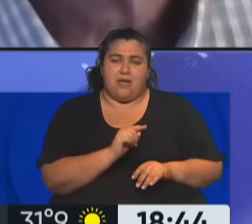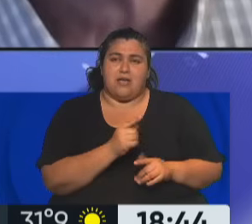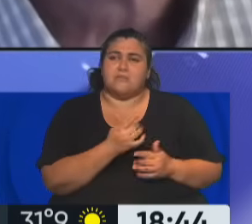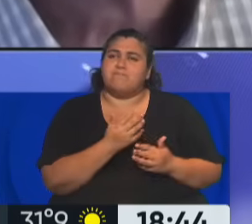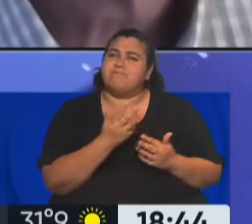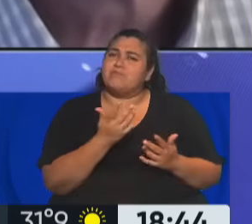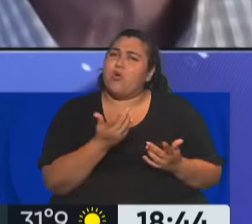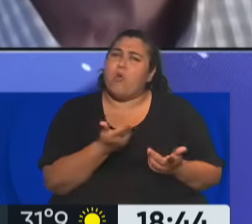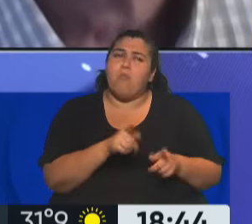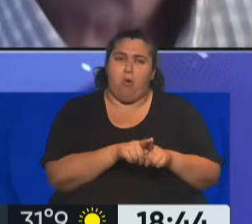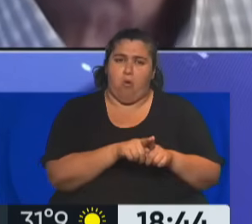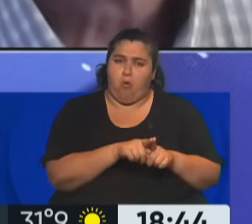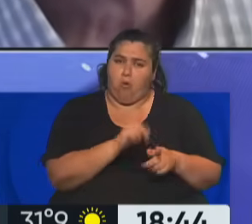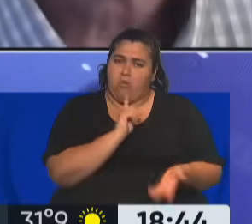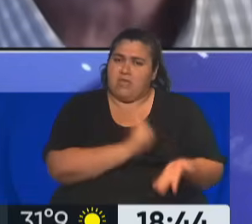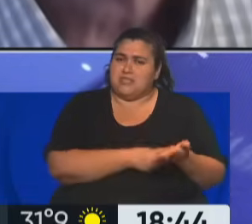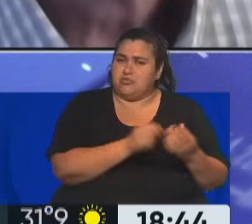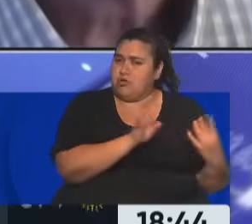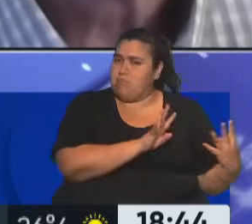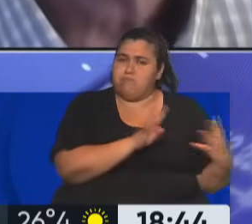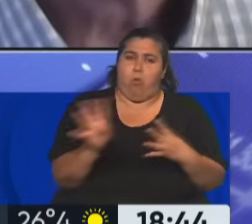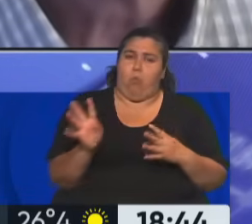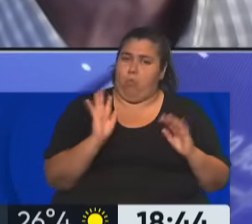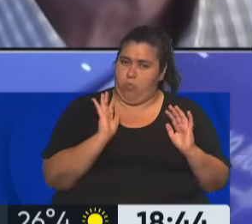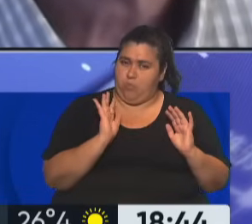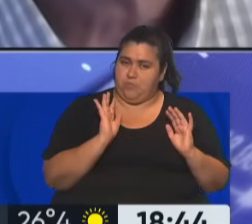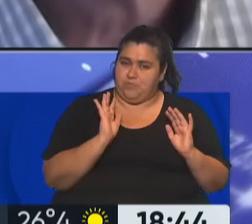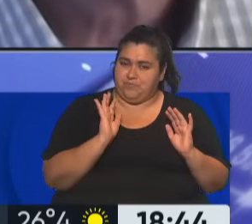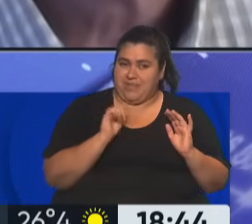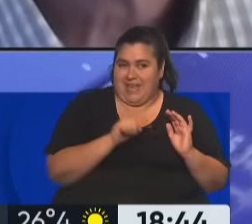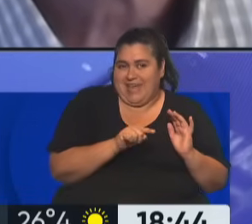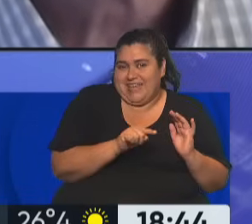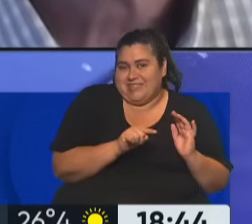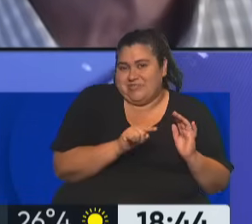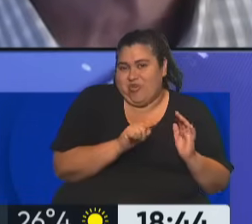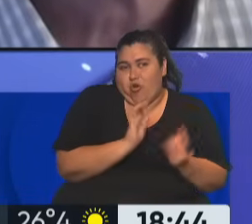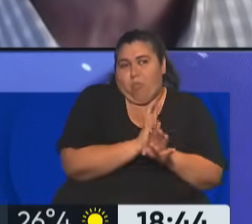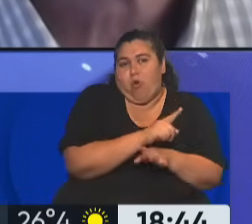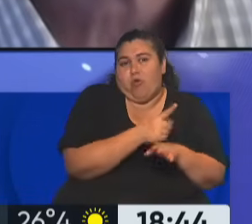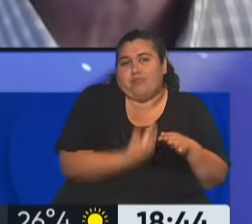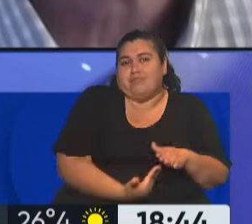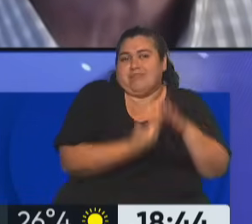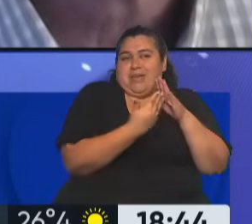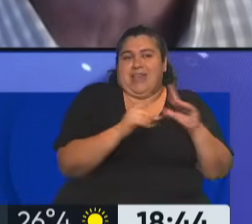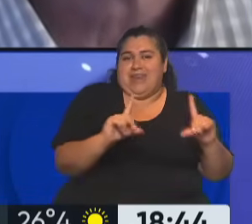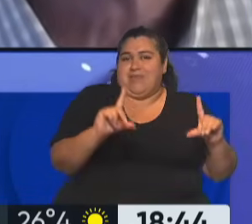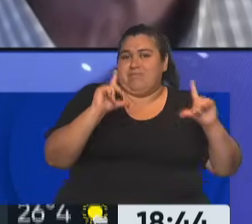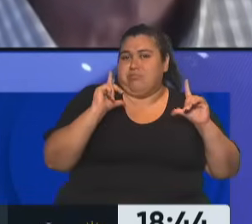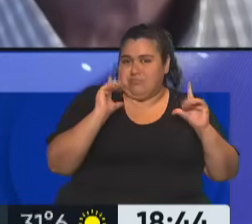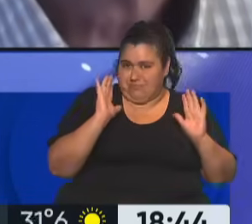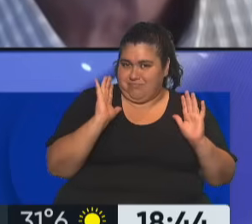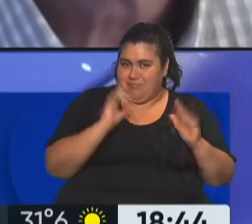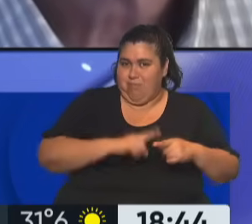a una acción militar como para, bueno, afianzar ese liderazgo y transformar una figura políticamente debilitada en una